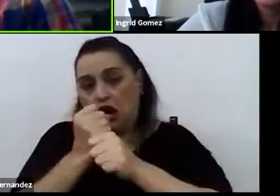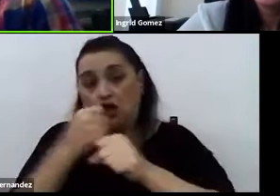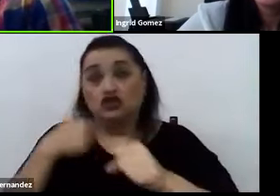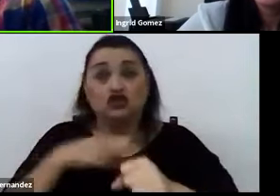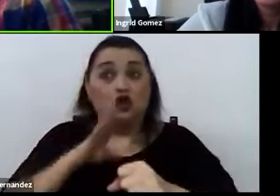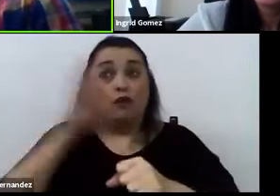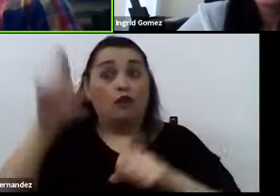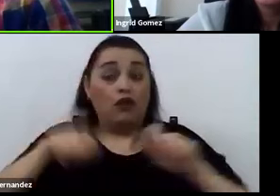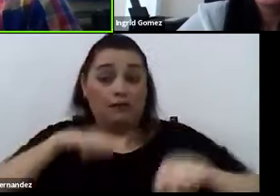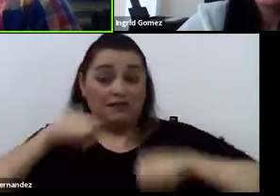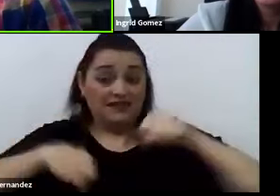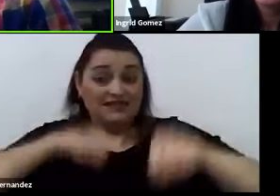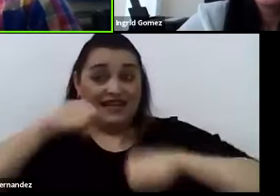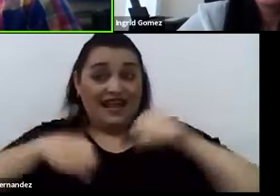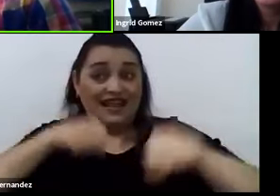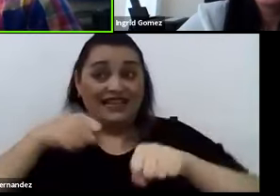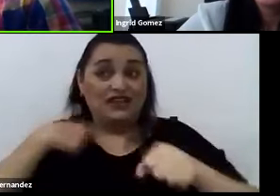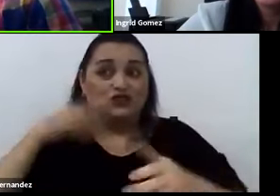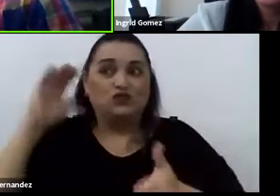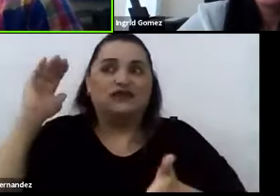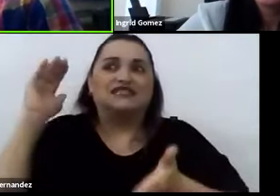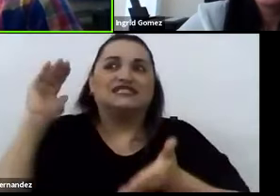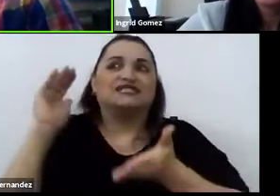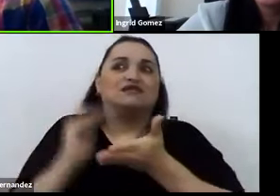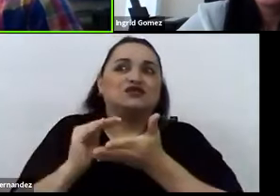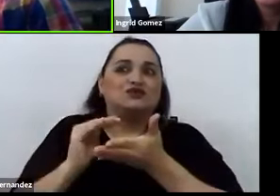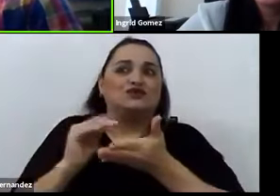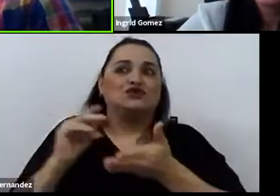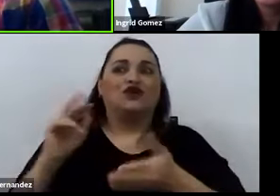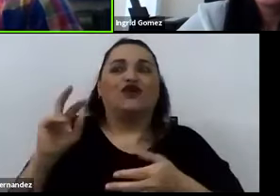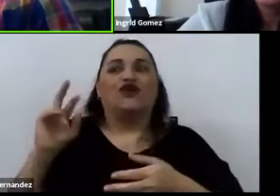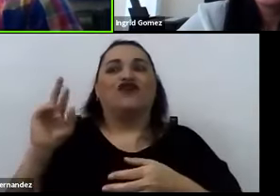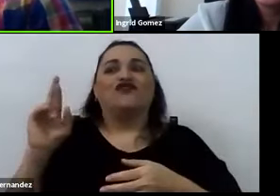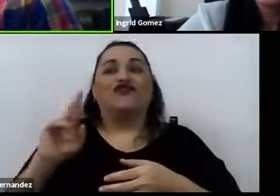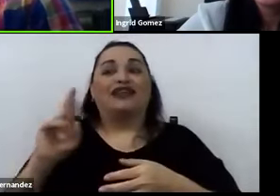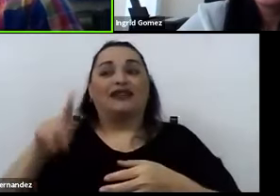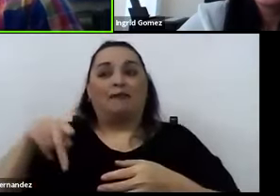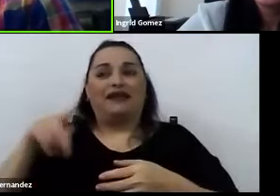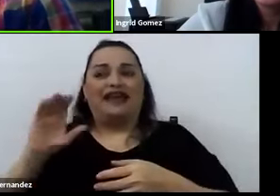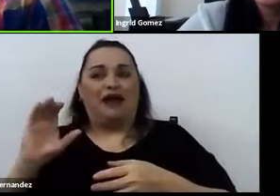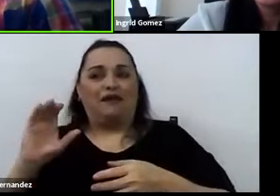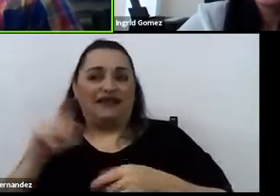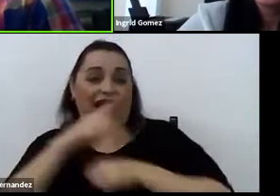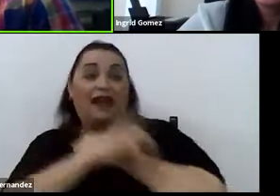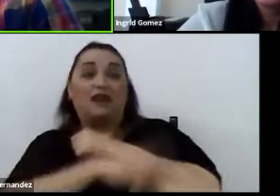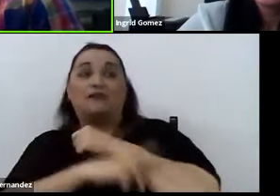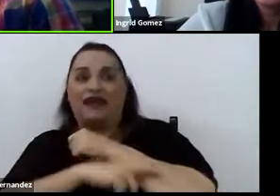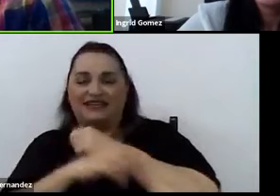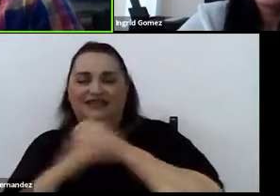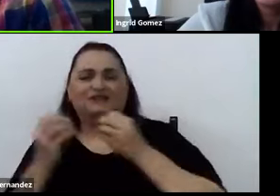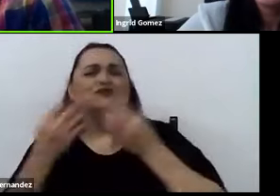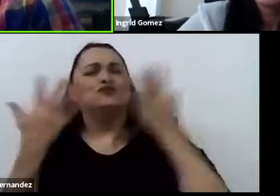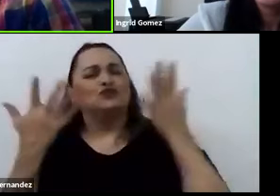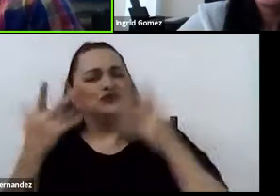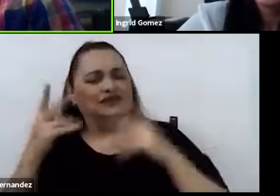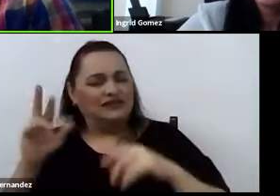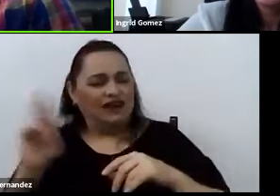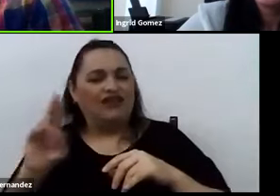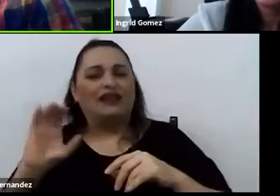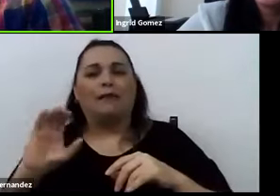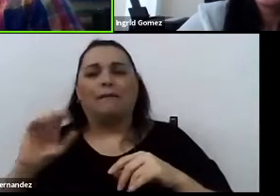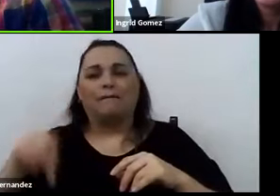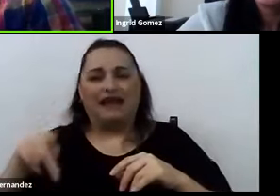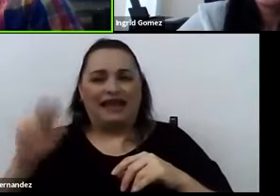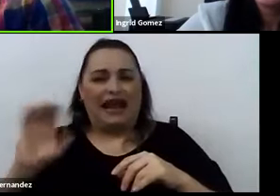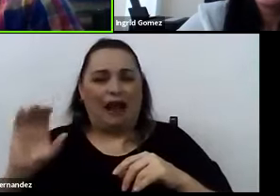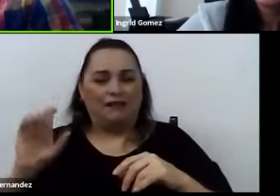bici al trabajo, disminuyo la renta per cápita de mi país. Hay mucha renta per cápita que no solo es inútil